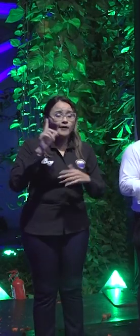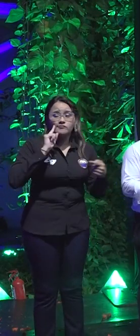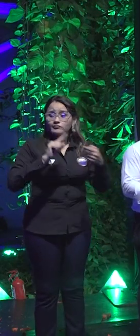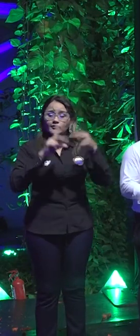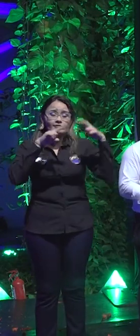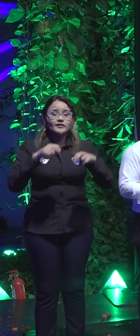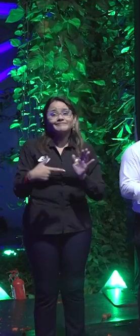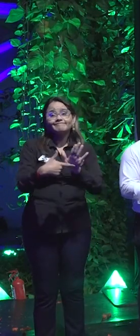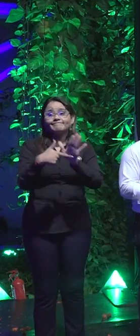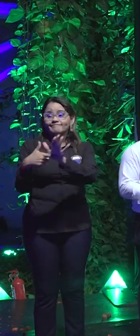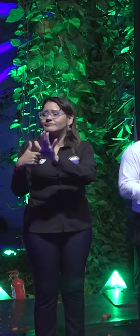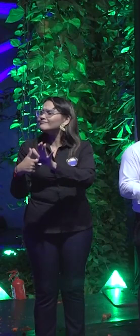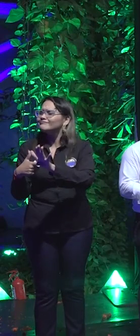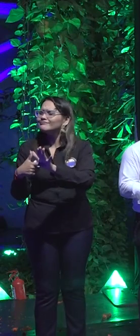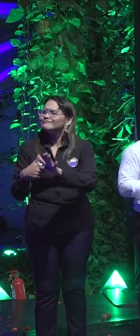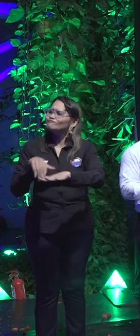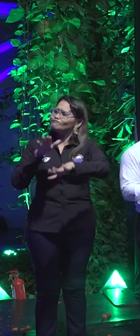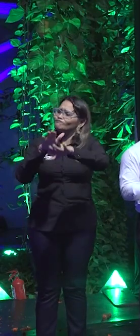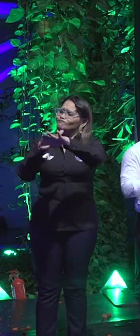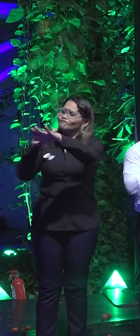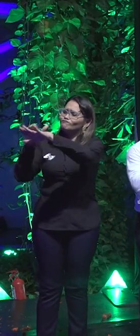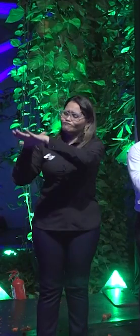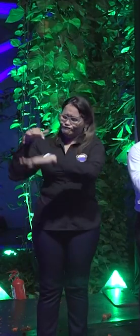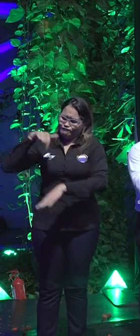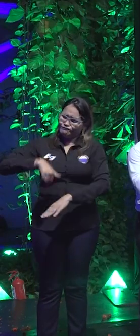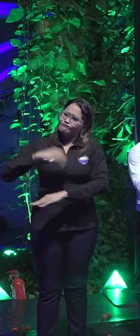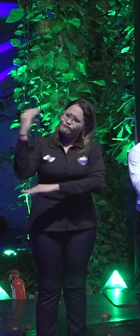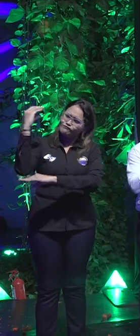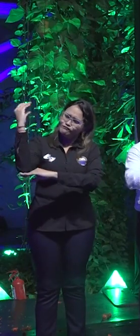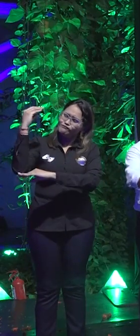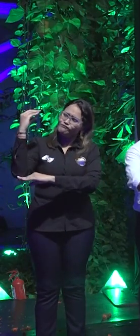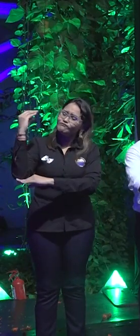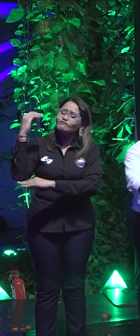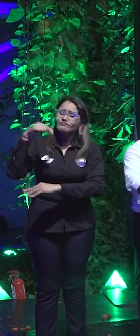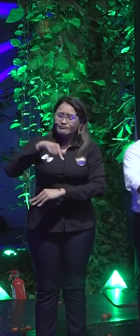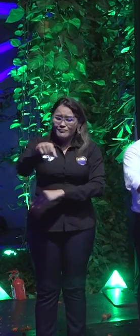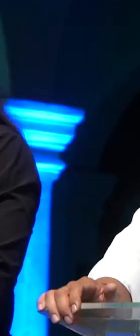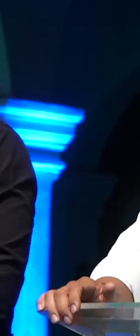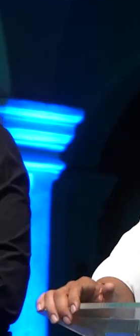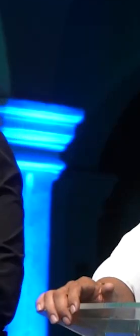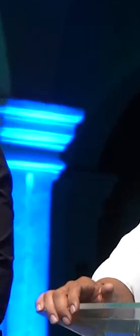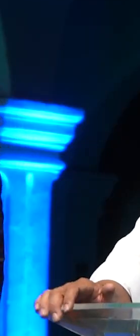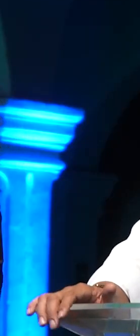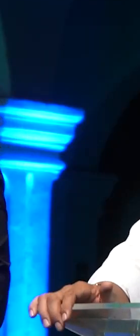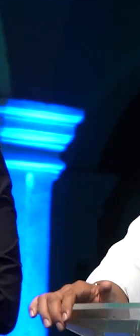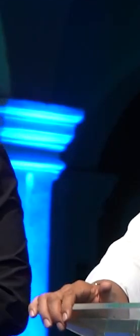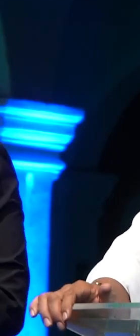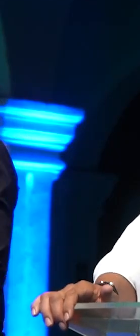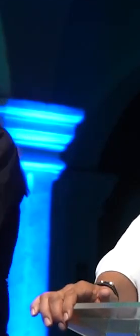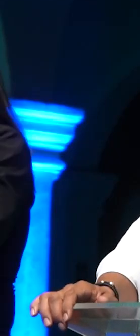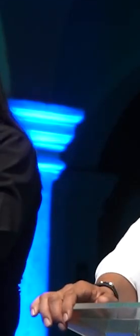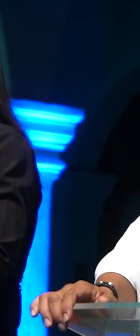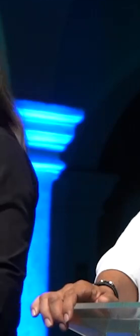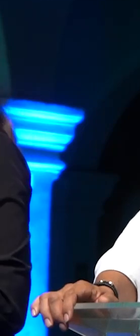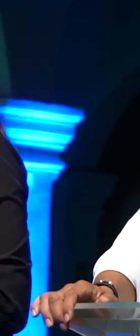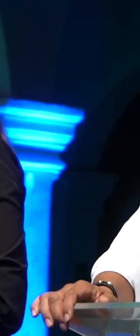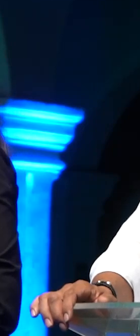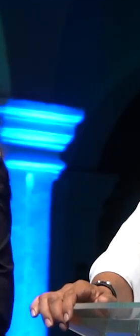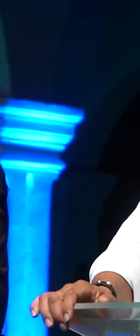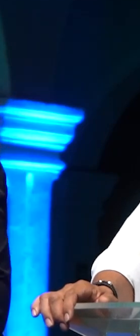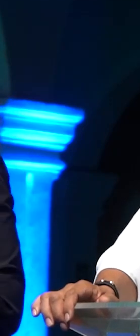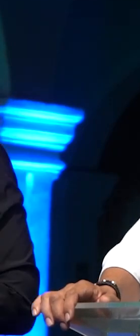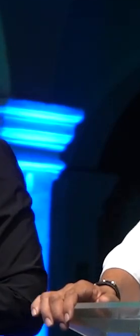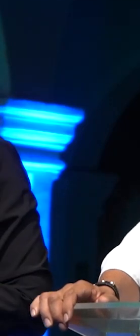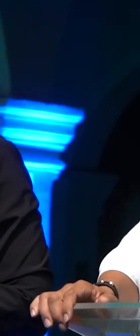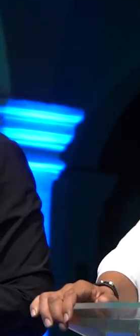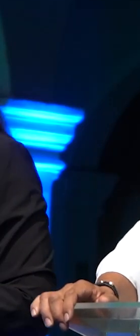podemos decirle al mundo que en Colombia hay muchos jóvenes con ganas de tener oportunidades, que en Colombia